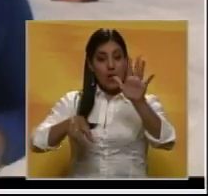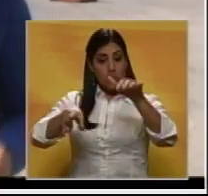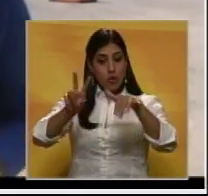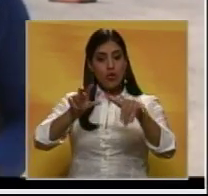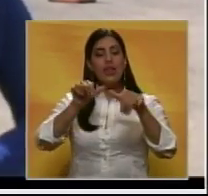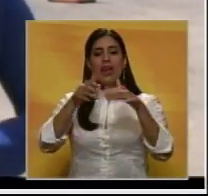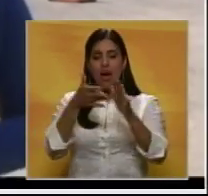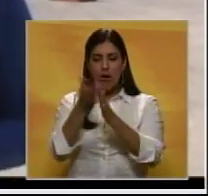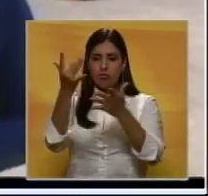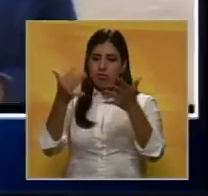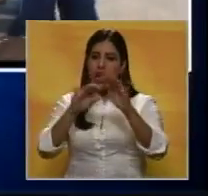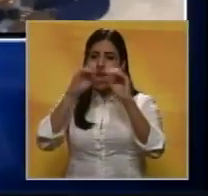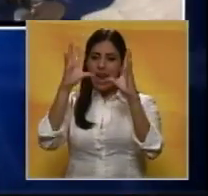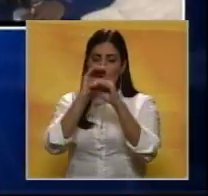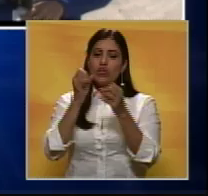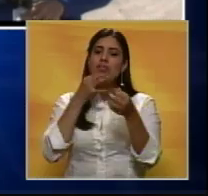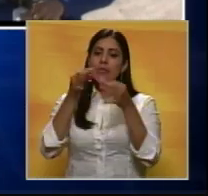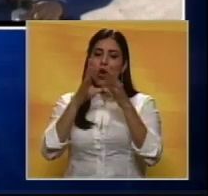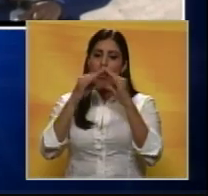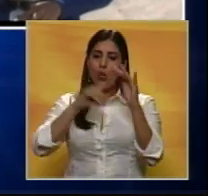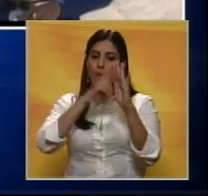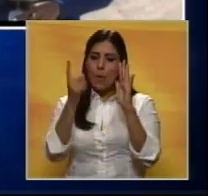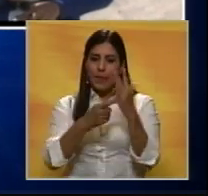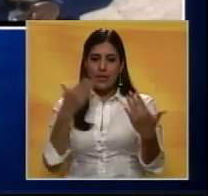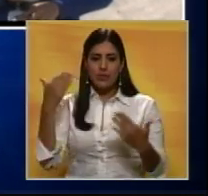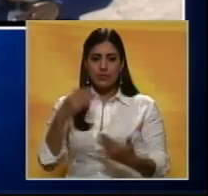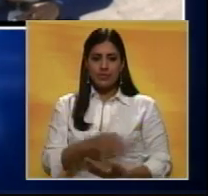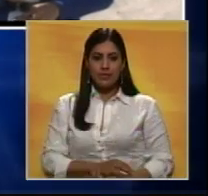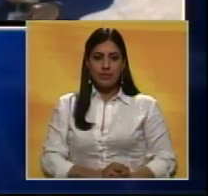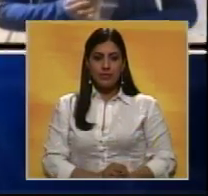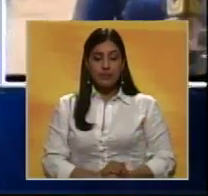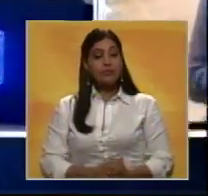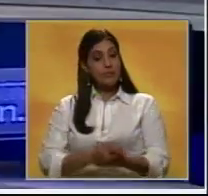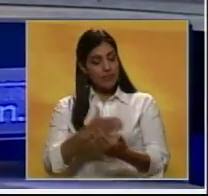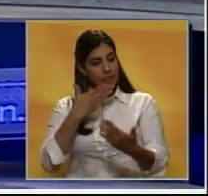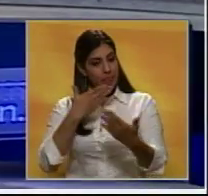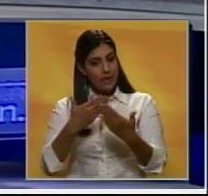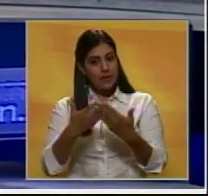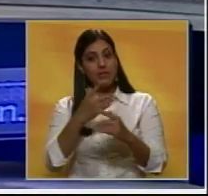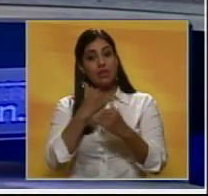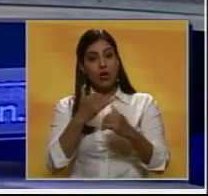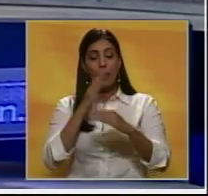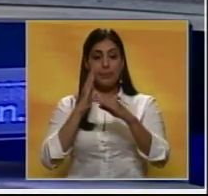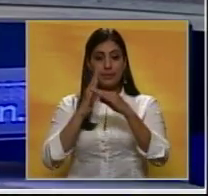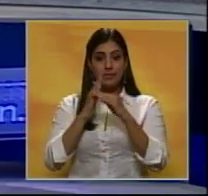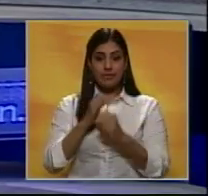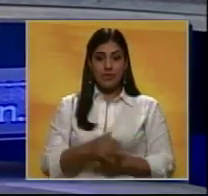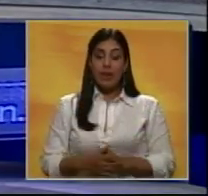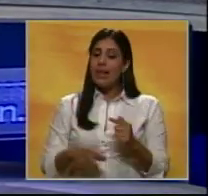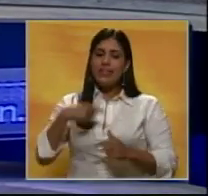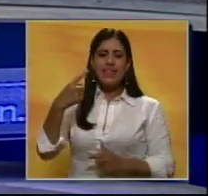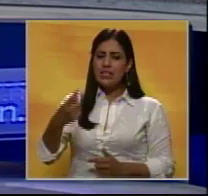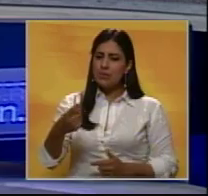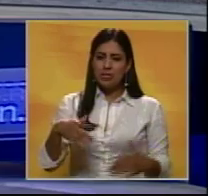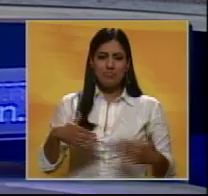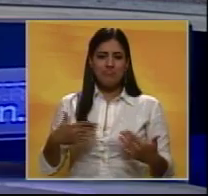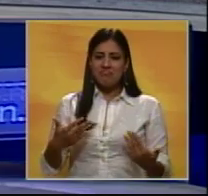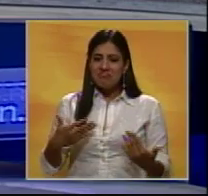mediodía, la cual será ampliada en la emisión estelar de su noticiero Venevisión. Muchísimas gracias, vamos a la pausa. Al